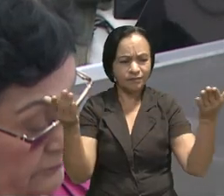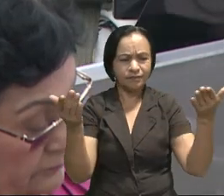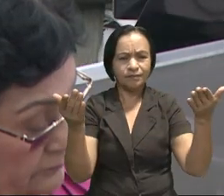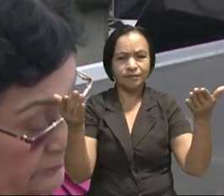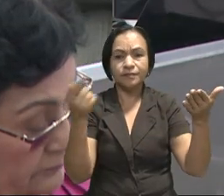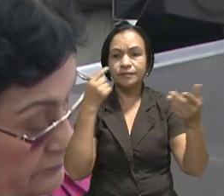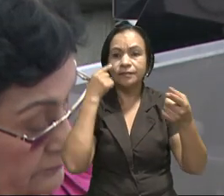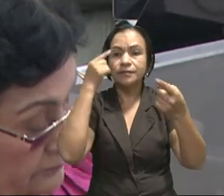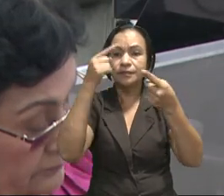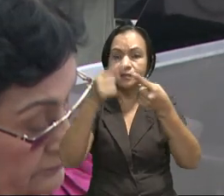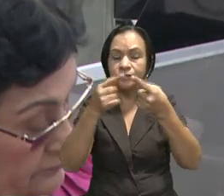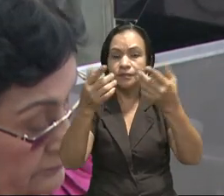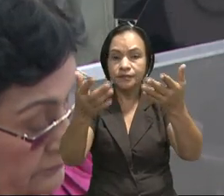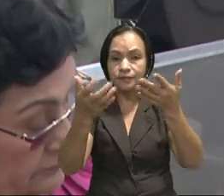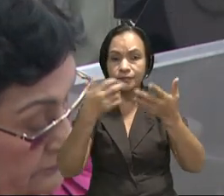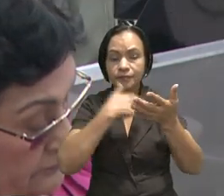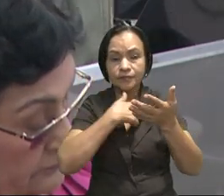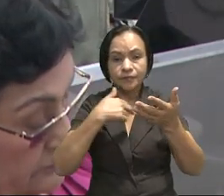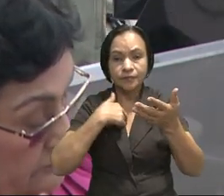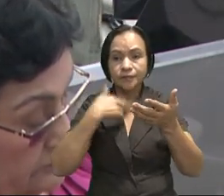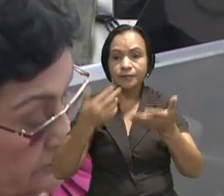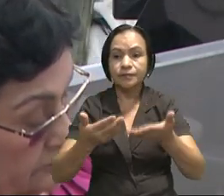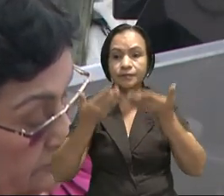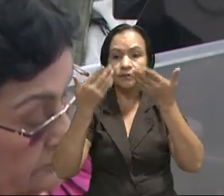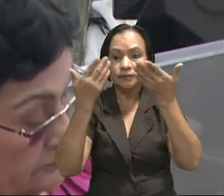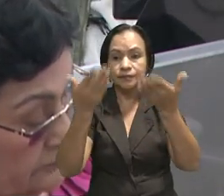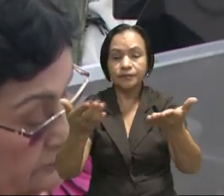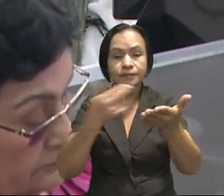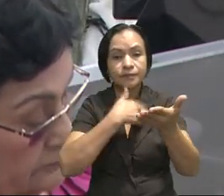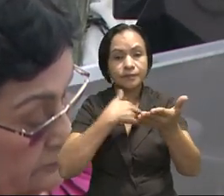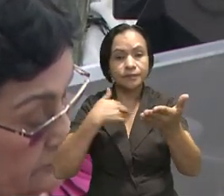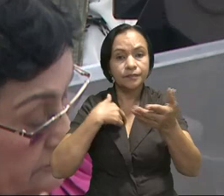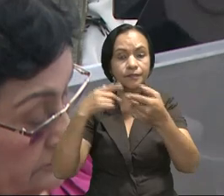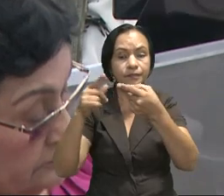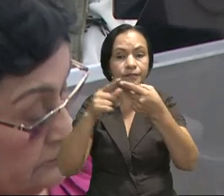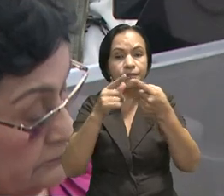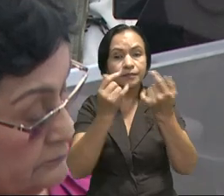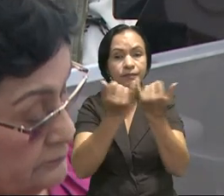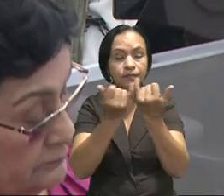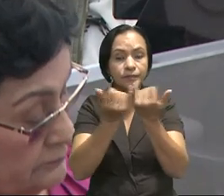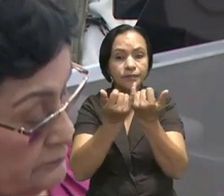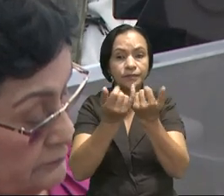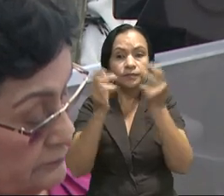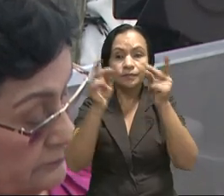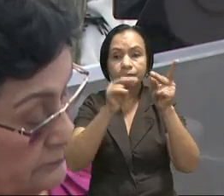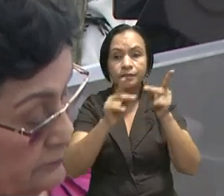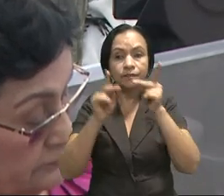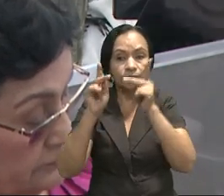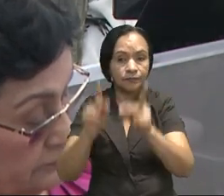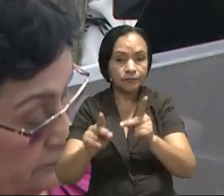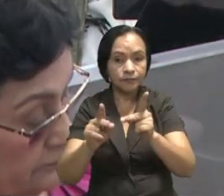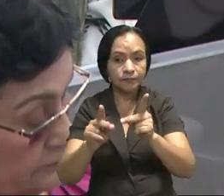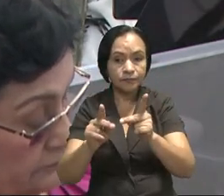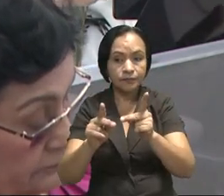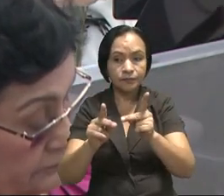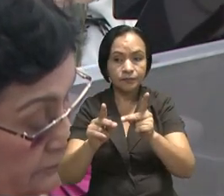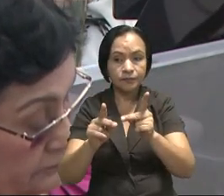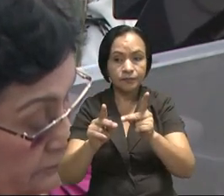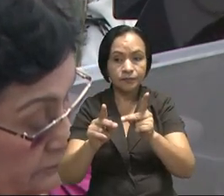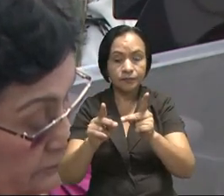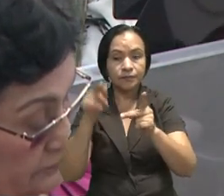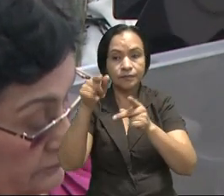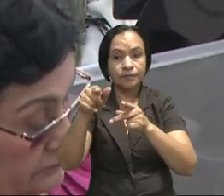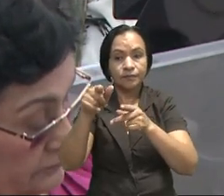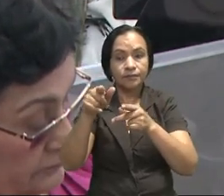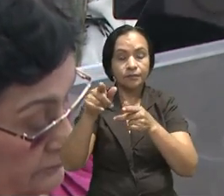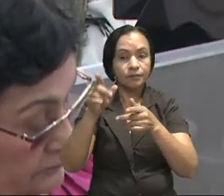El objetivo que perseguimos no es darle un emolumento económico a una persona por un